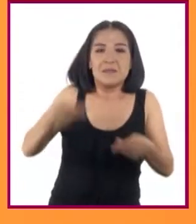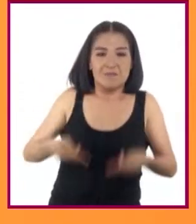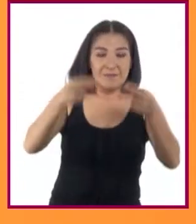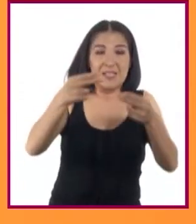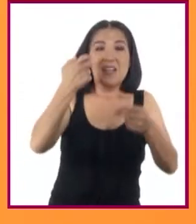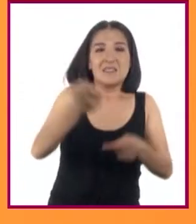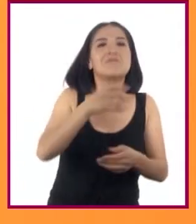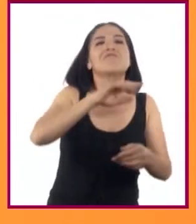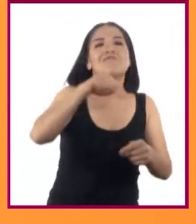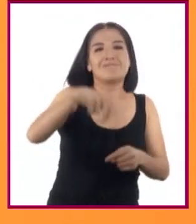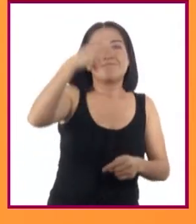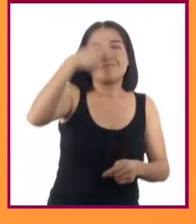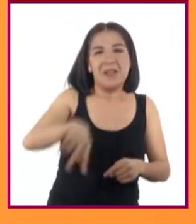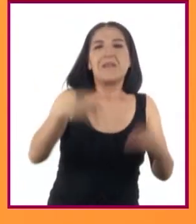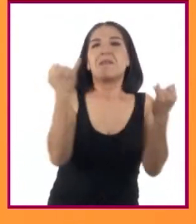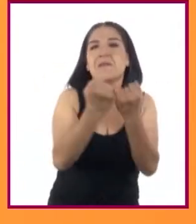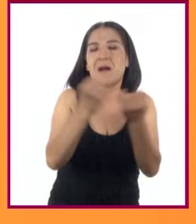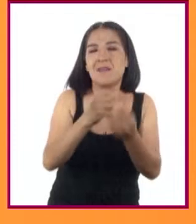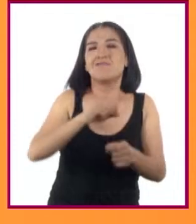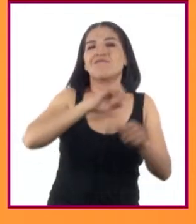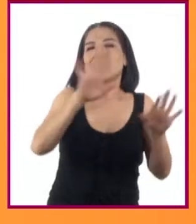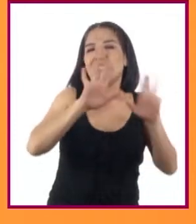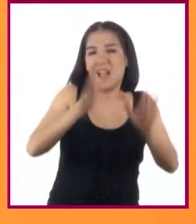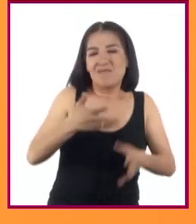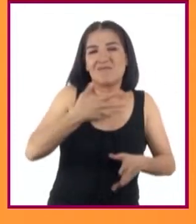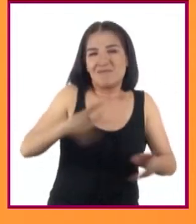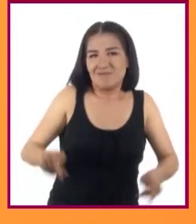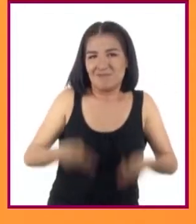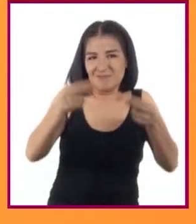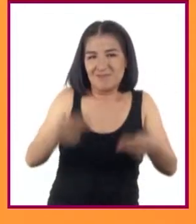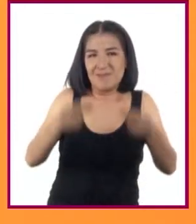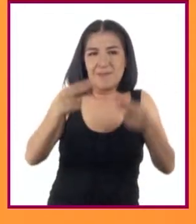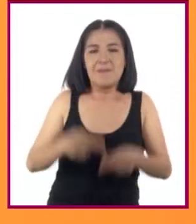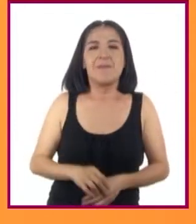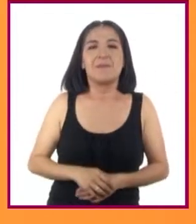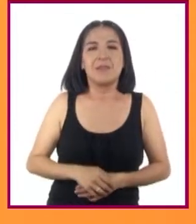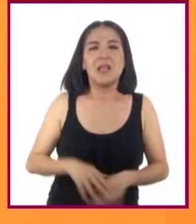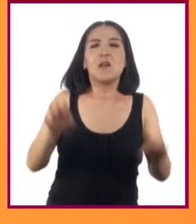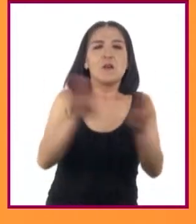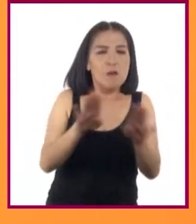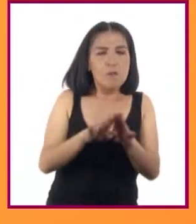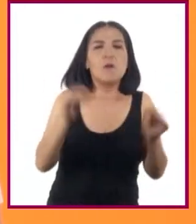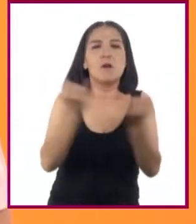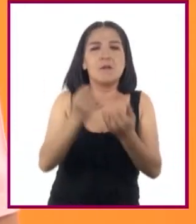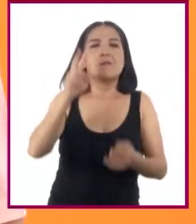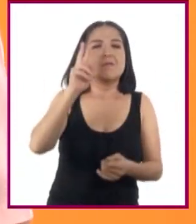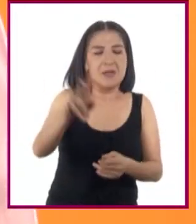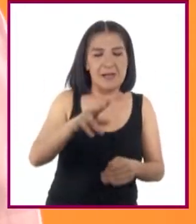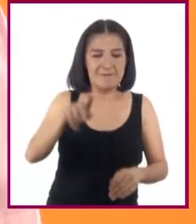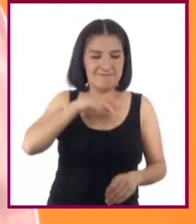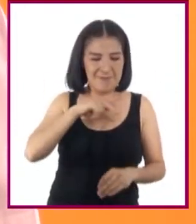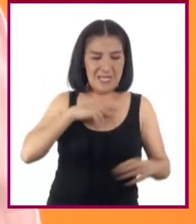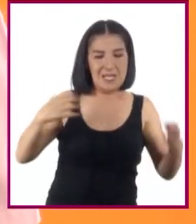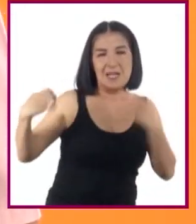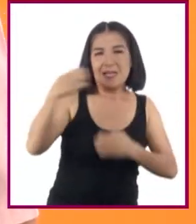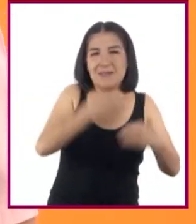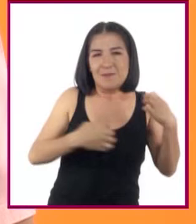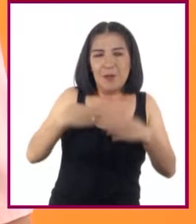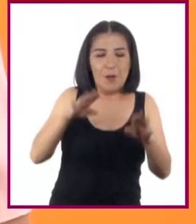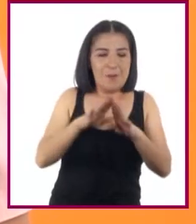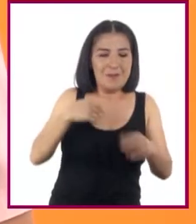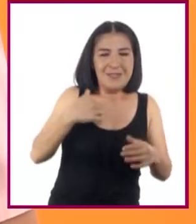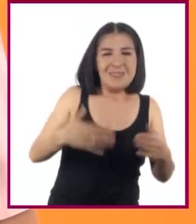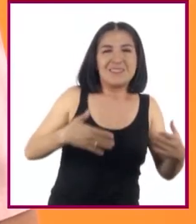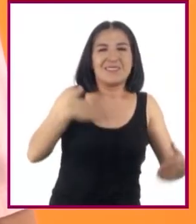país? Ya en el plano personal, otro factor es cómo aprendemos a manejar nuestras emociones.